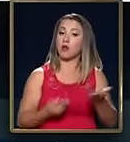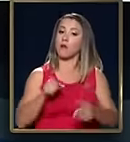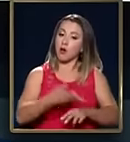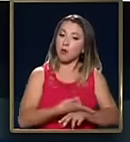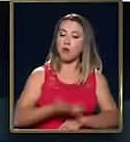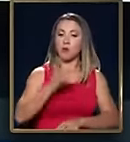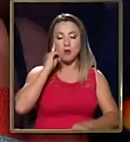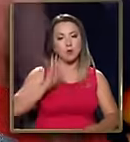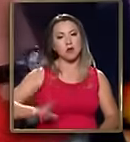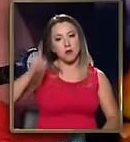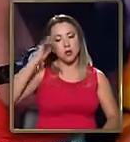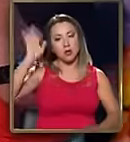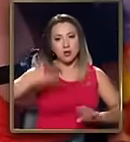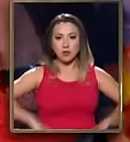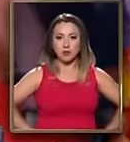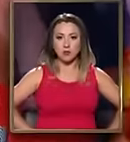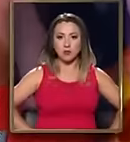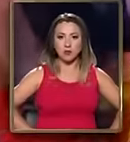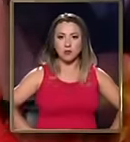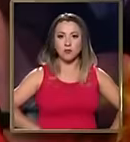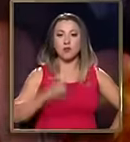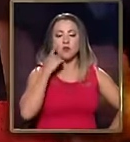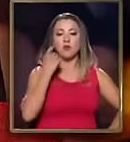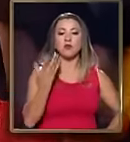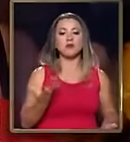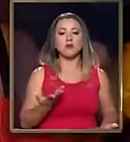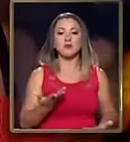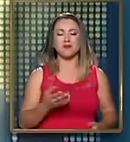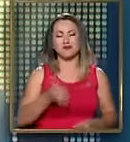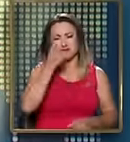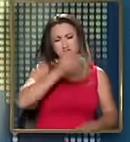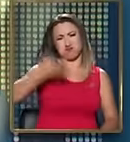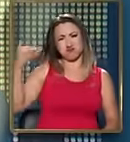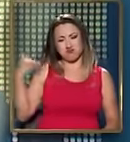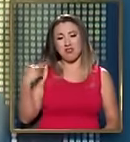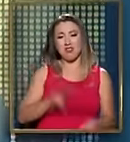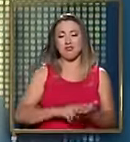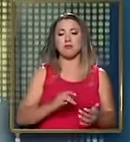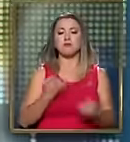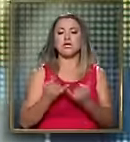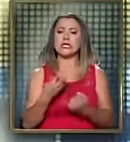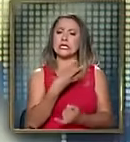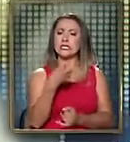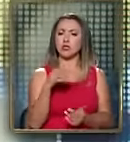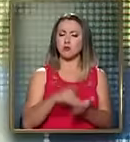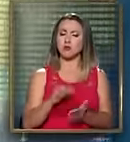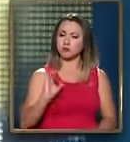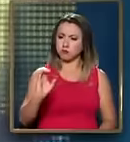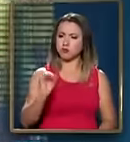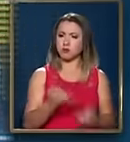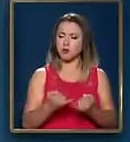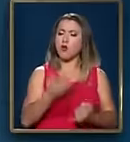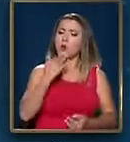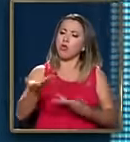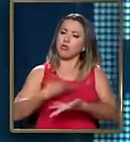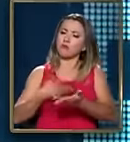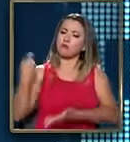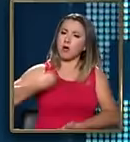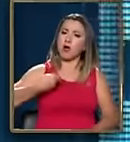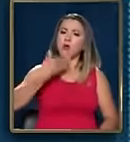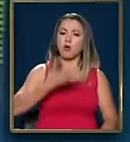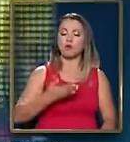bueno. Imagínate, pues bueno. Un día le dije, oye, Rafa, yo hace mucho tiempo te metí 300 lucas. ¿Cuándo me la vaya a pagar?